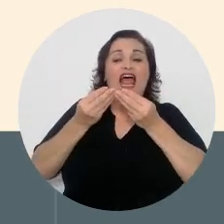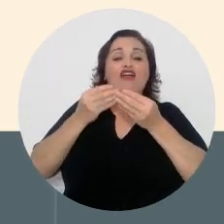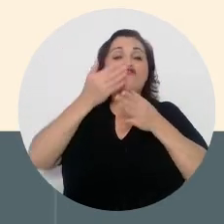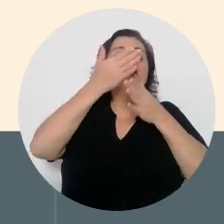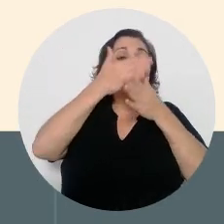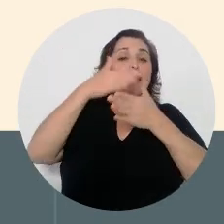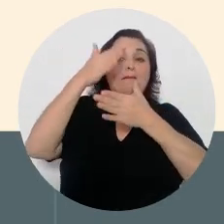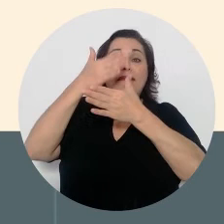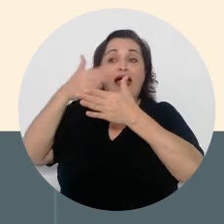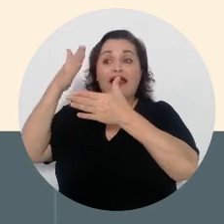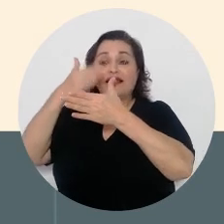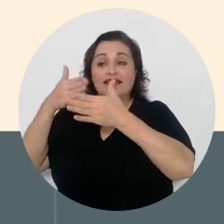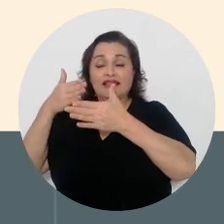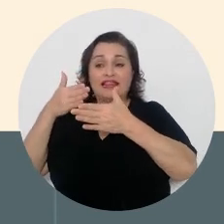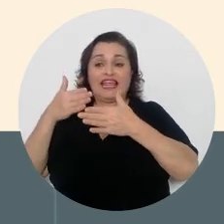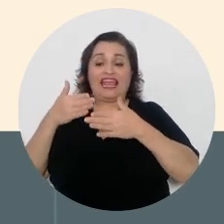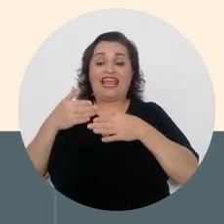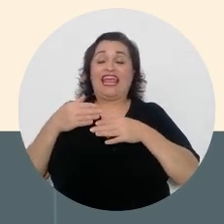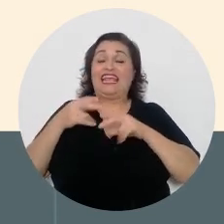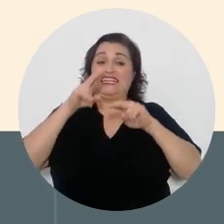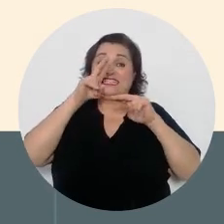distribuir aquellos